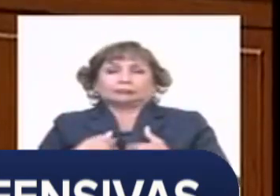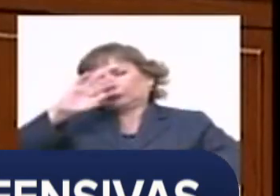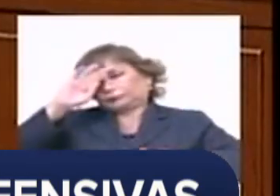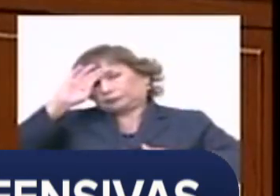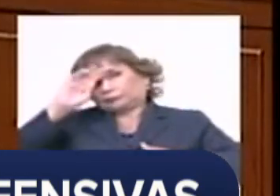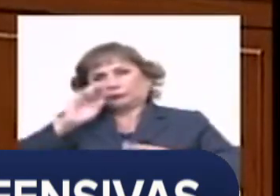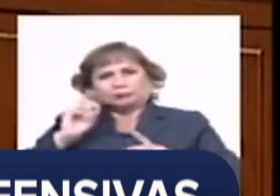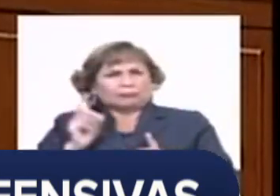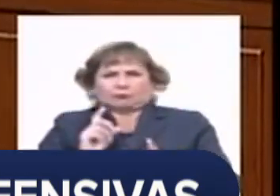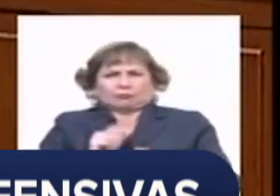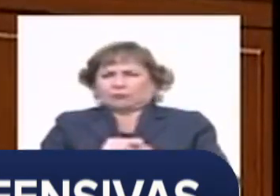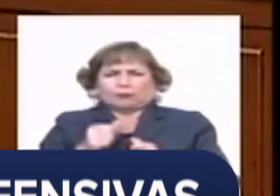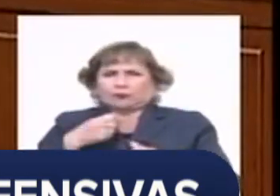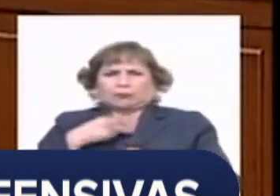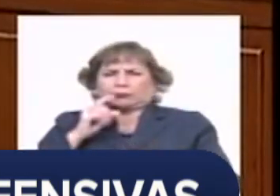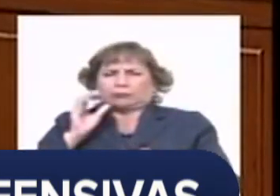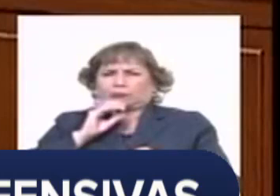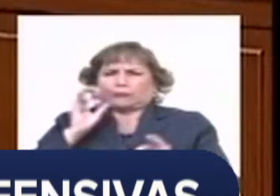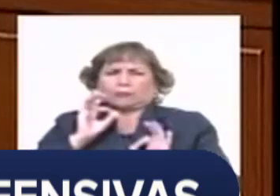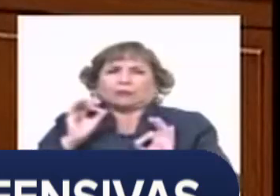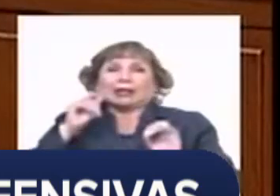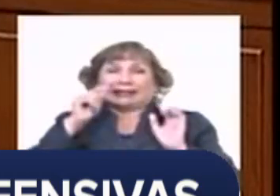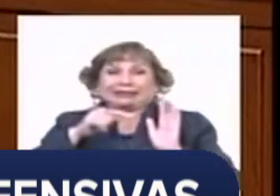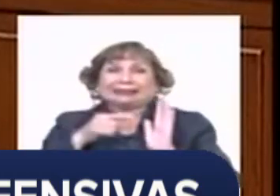ministros? Estaremos atentos.